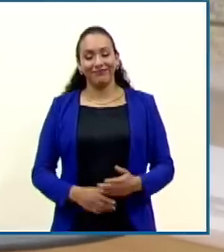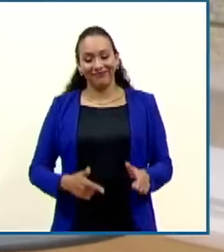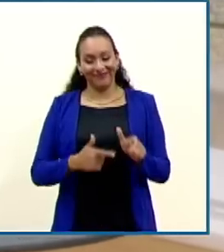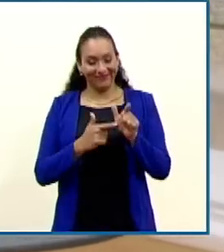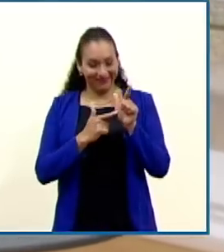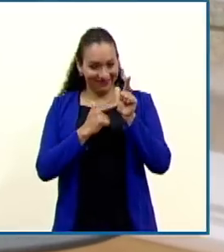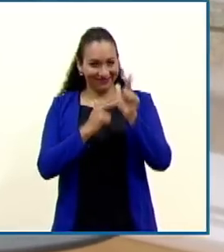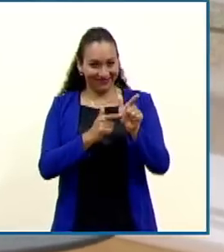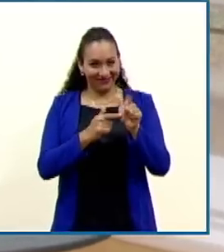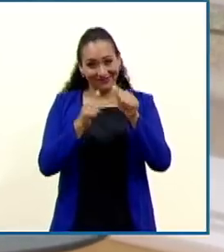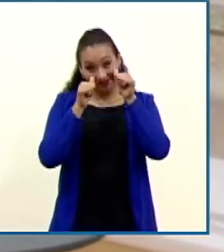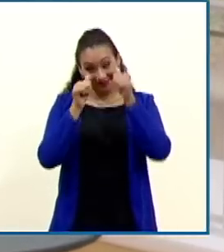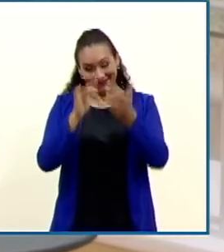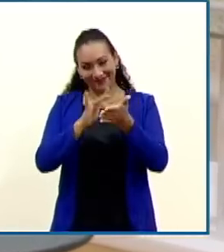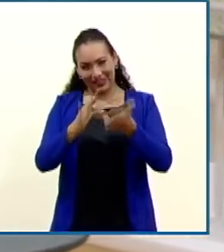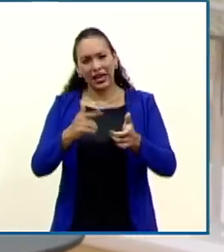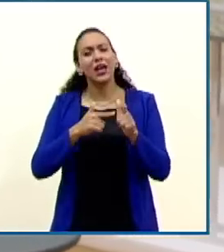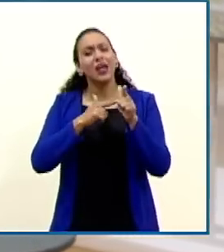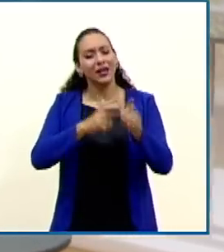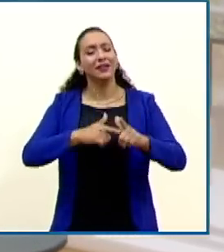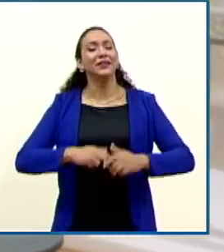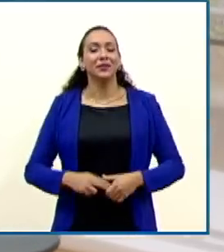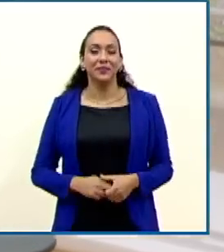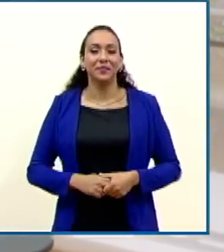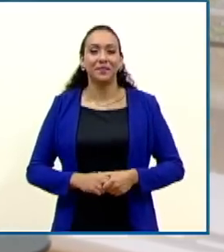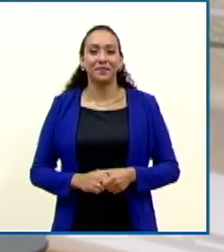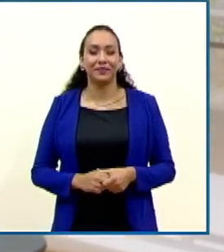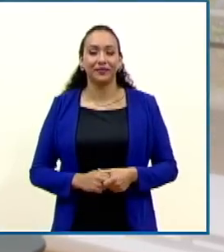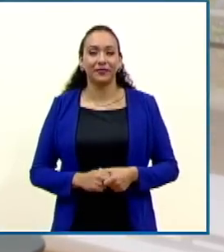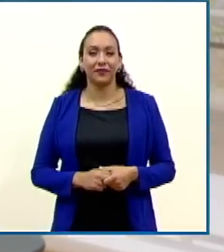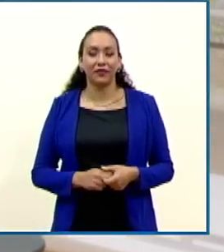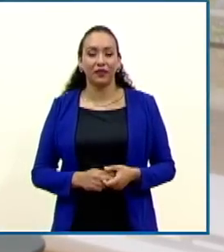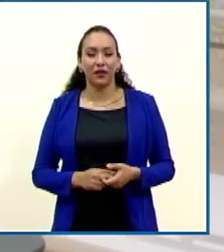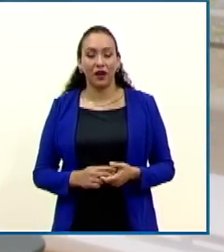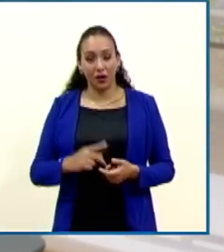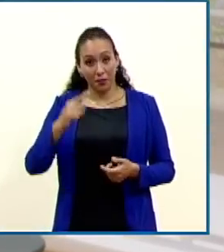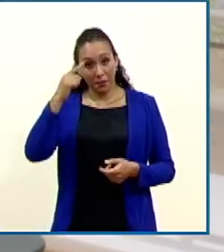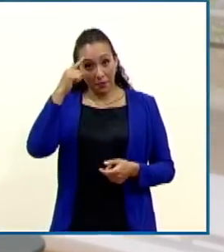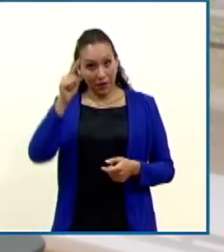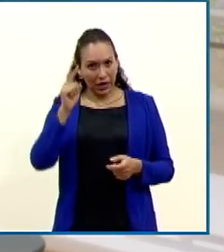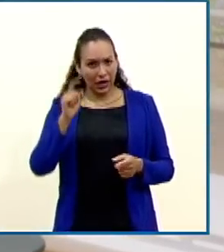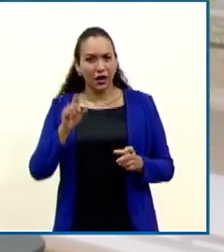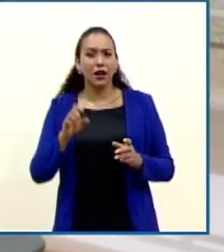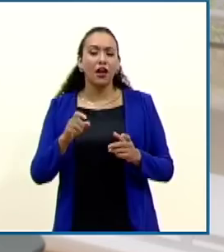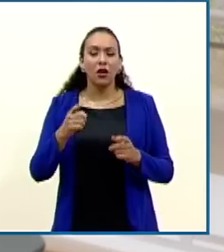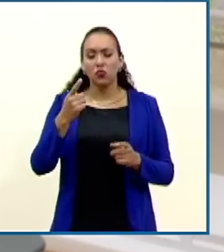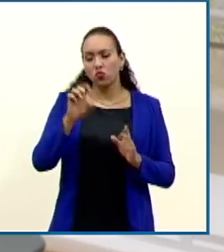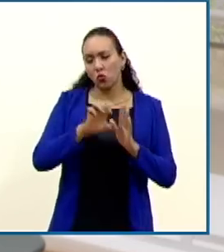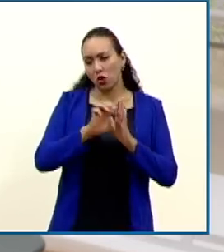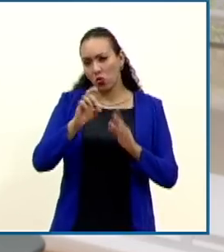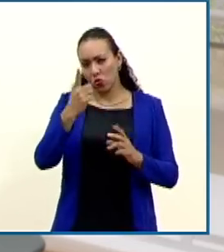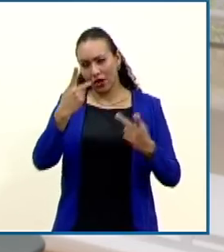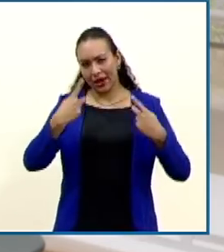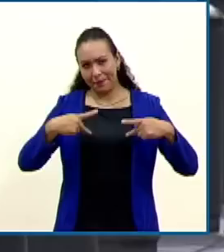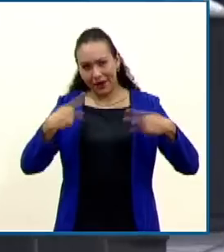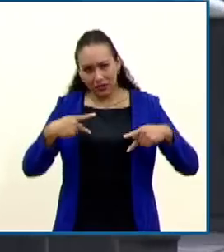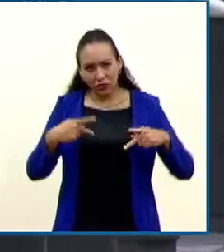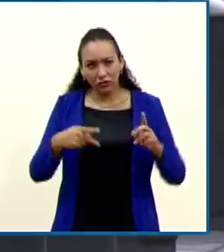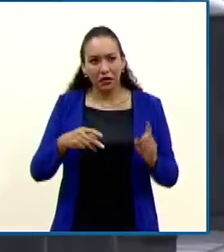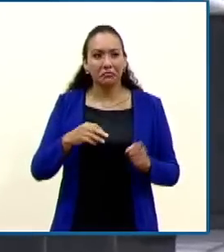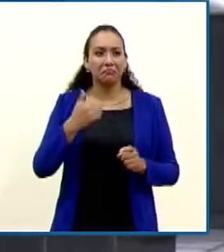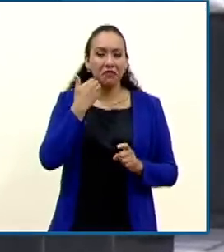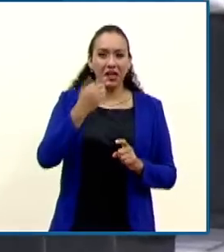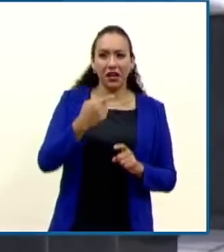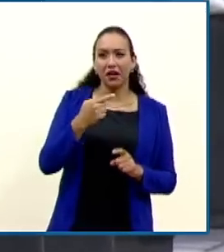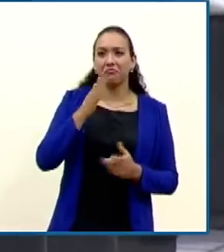Efectivamente, ya estamos de regreso. Vámonos con más noticias. La tutela judicial efectiva implica que cualquier persona puede ir ante un tribunal imparcial